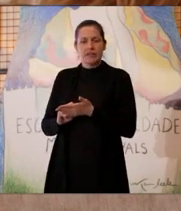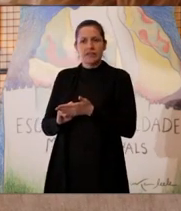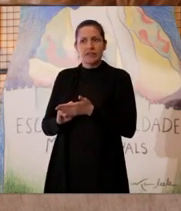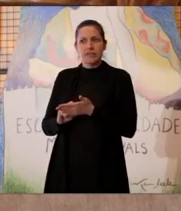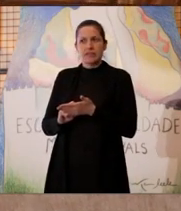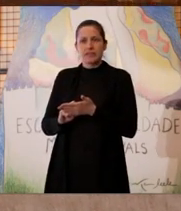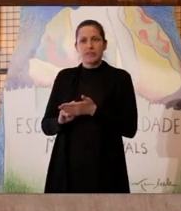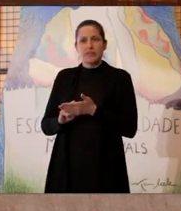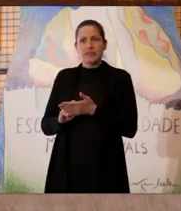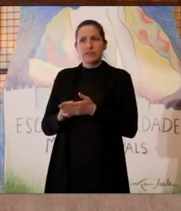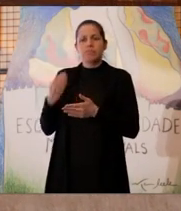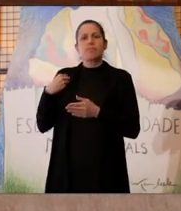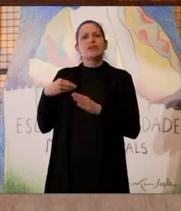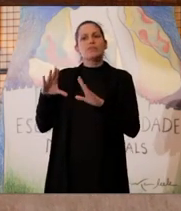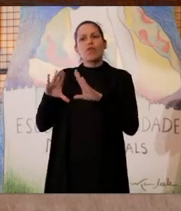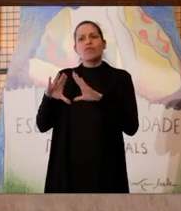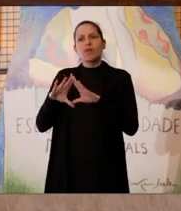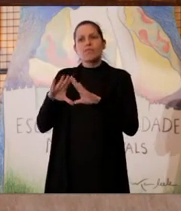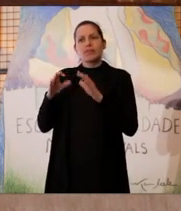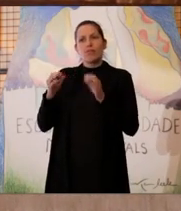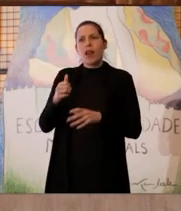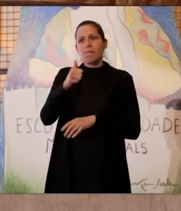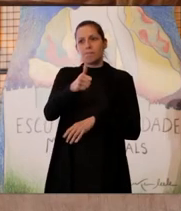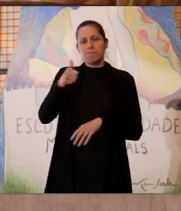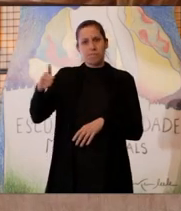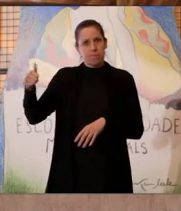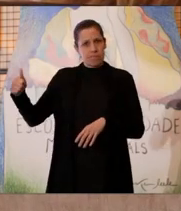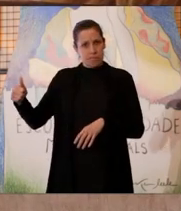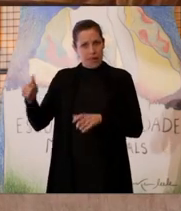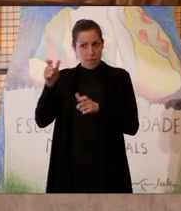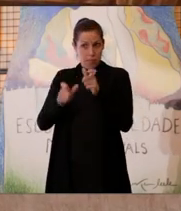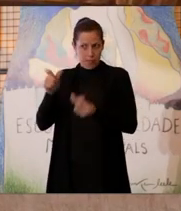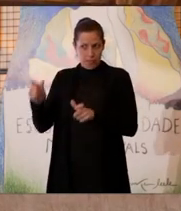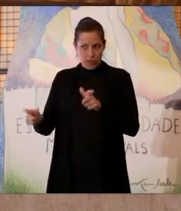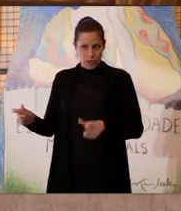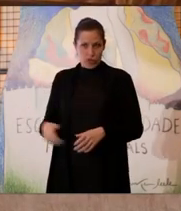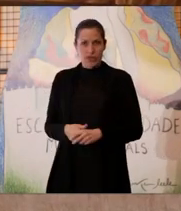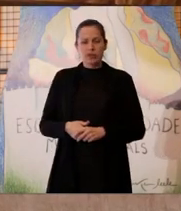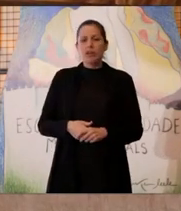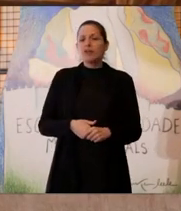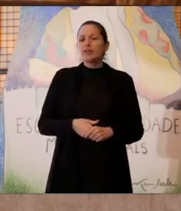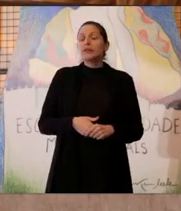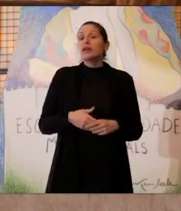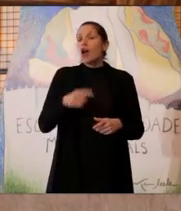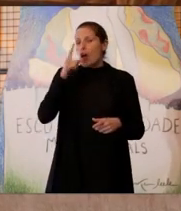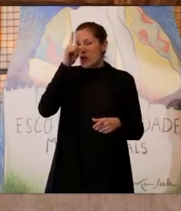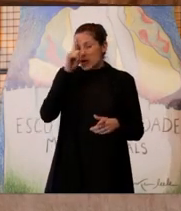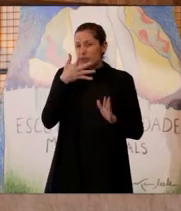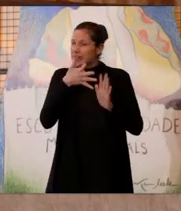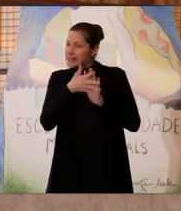feminismos como personas hay en el país Yo no sé si querías decir que hay muchas agendas feministas pero claro